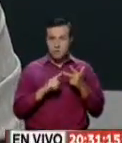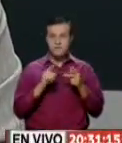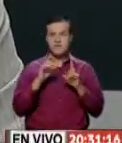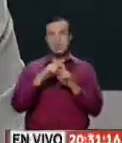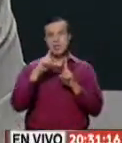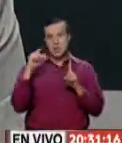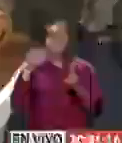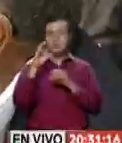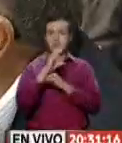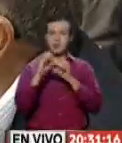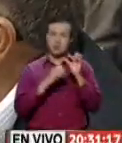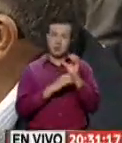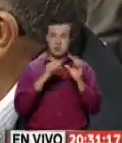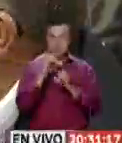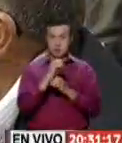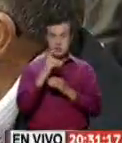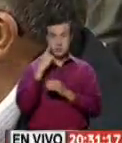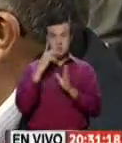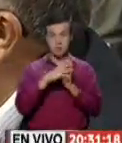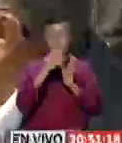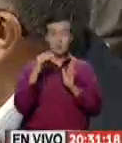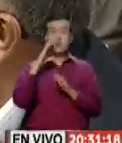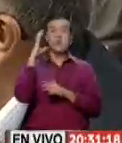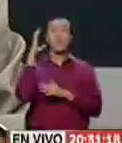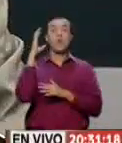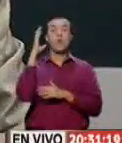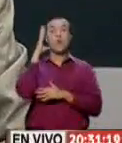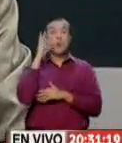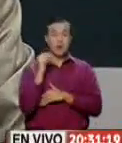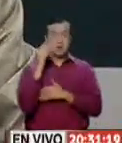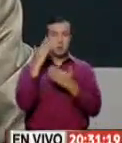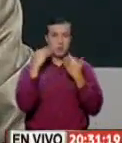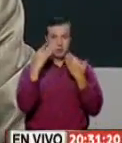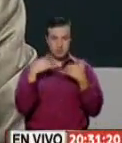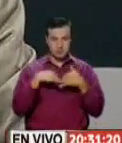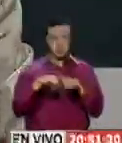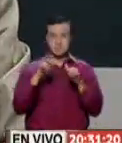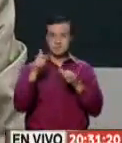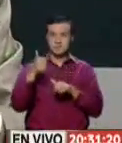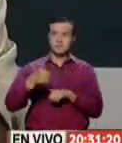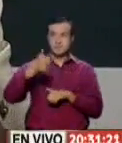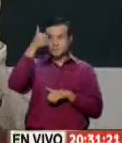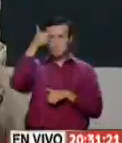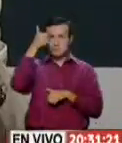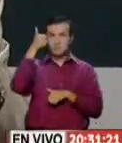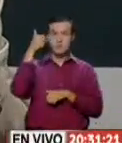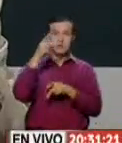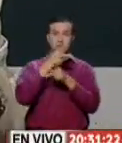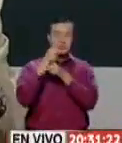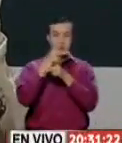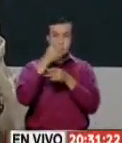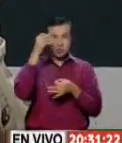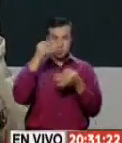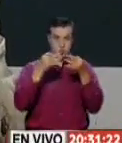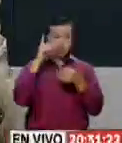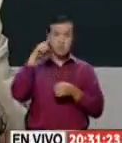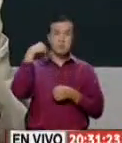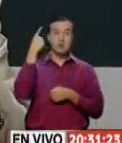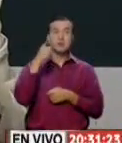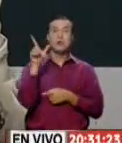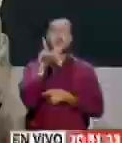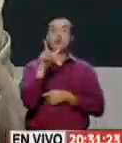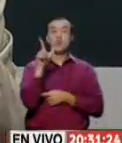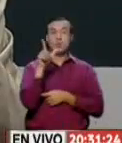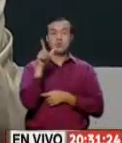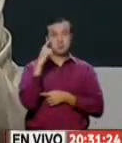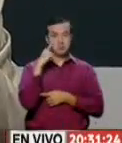finanzas, contabilidad. Y se replicarán en Cuenca y Guayaquil. Durante esta cita, el titular de la Judicatura dio a conocer que el próximo lunes se